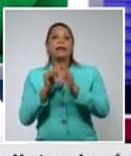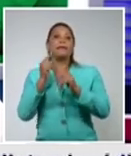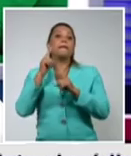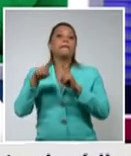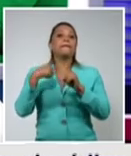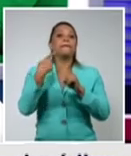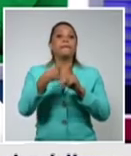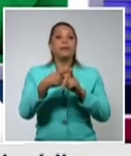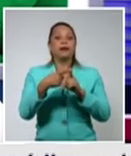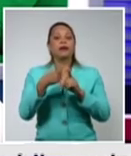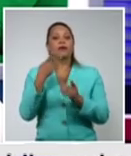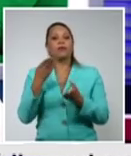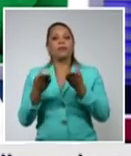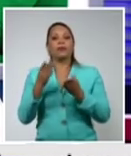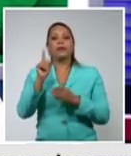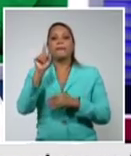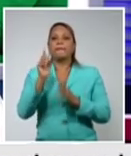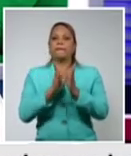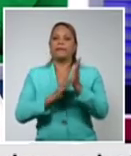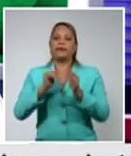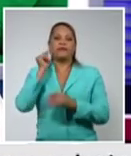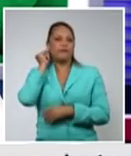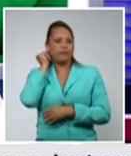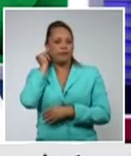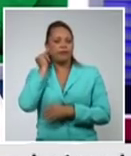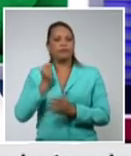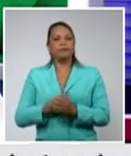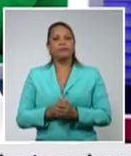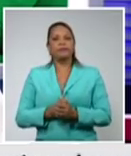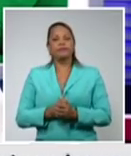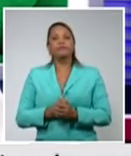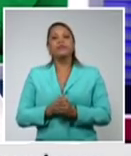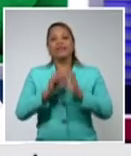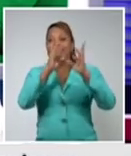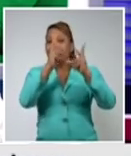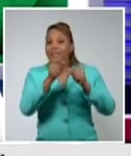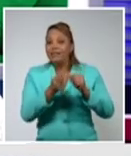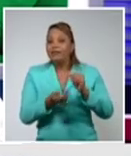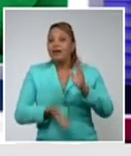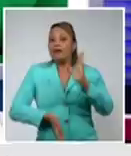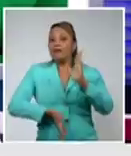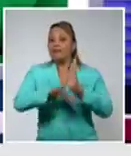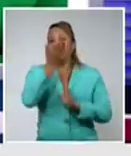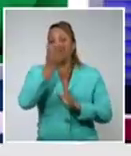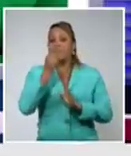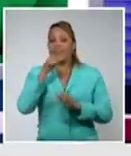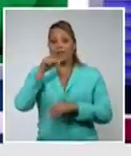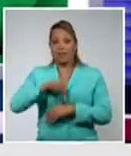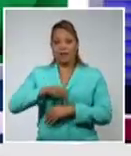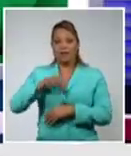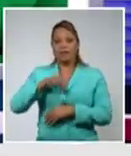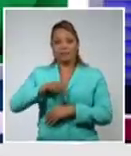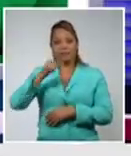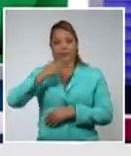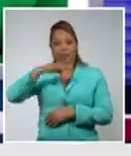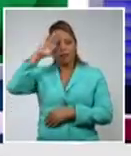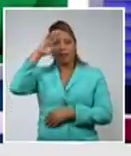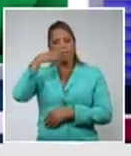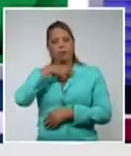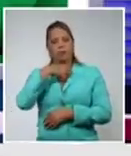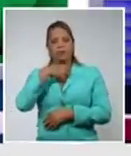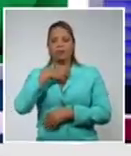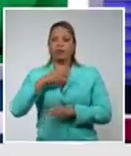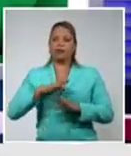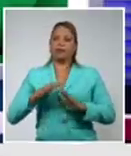el día 1 de febrero. Pudiéramos decir que es la cifra más alta de autóctonos que hemos tenido en nuestro